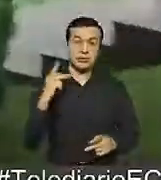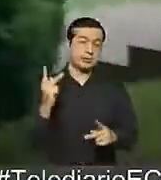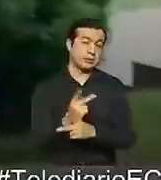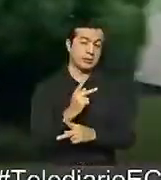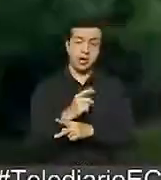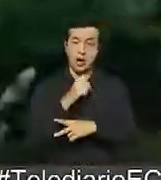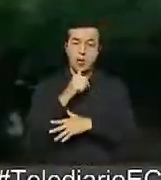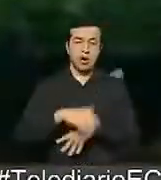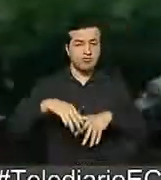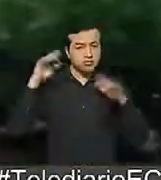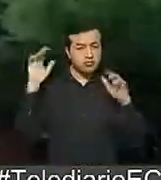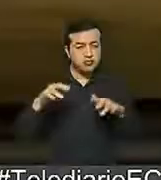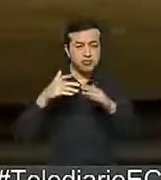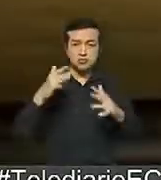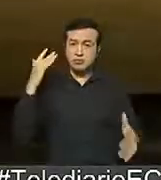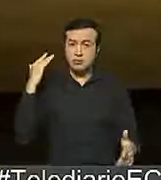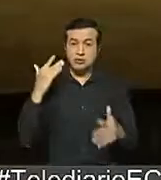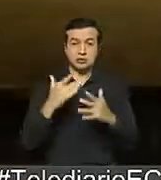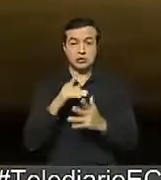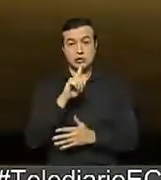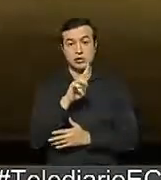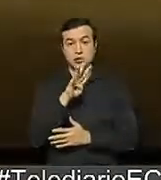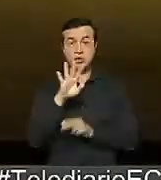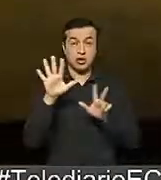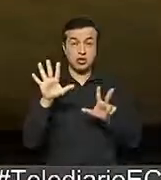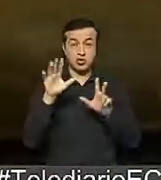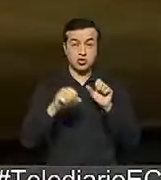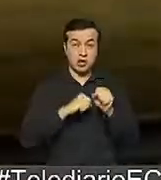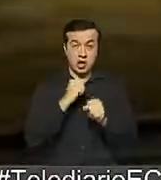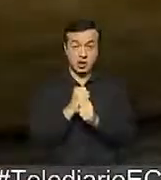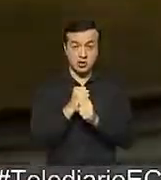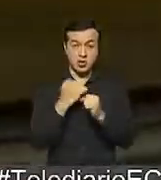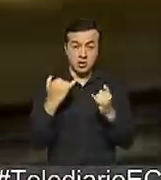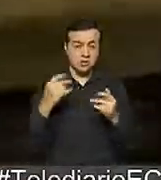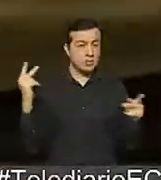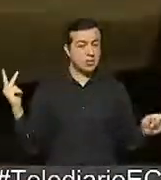lluvias registradas en los últimos 148 años.